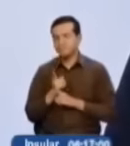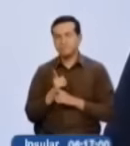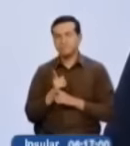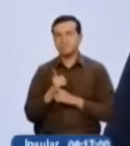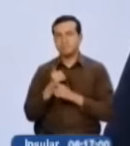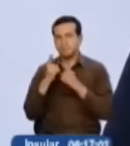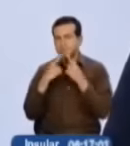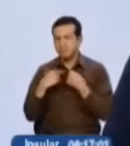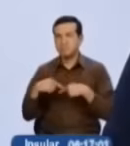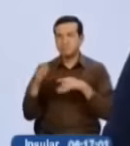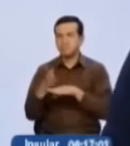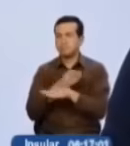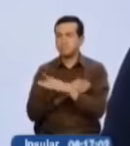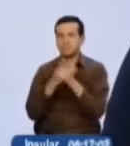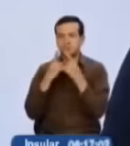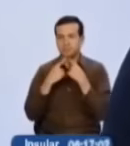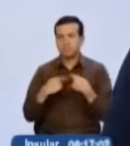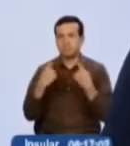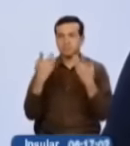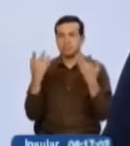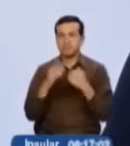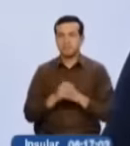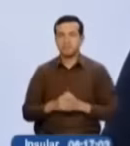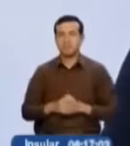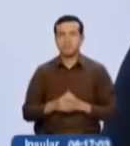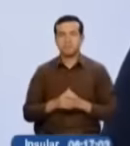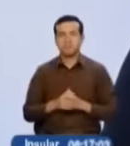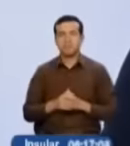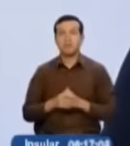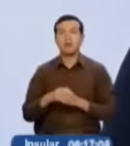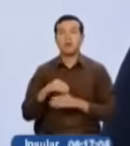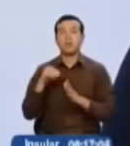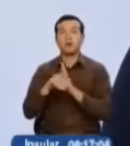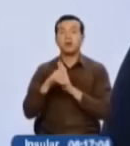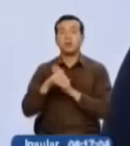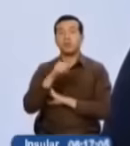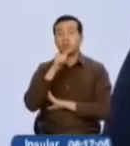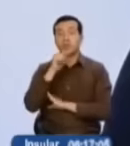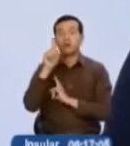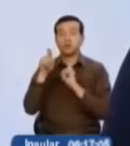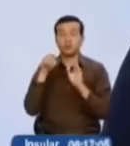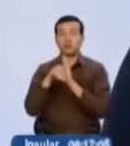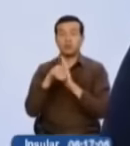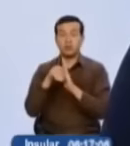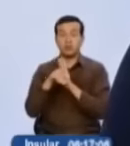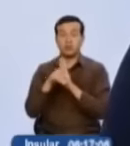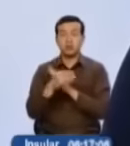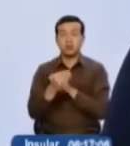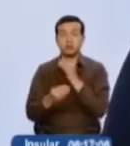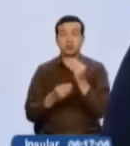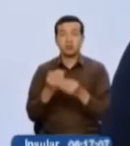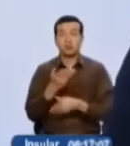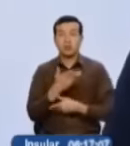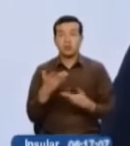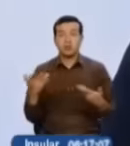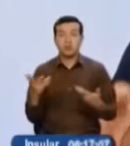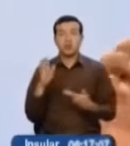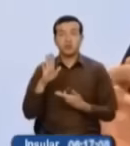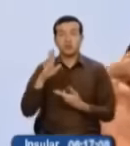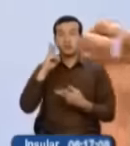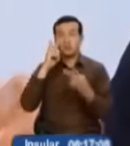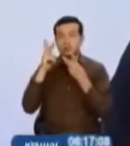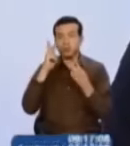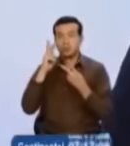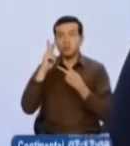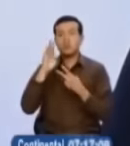a lo manifestado anteriormente, o sea, dentro de la banca comercial, la banca privada, hay bancos especializados que obviamente por su misión y visión